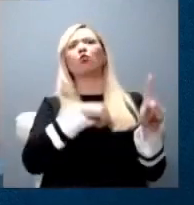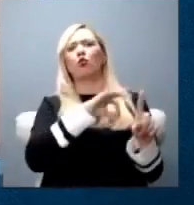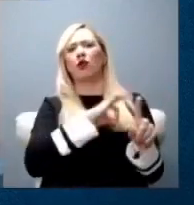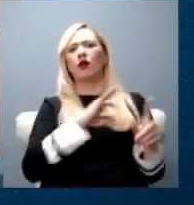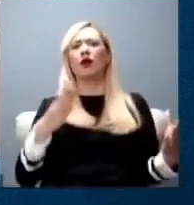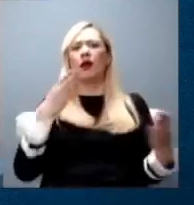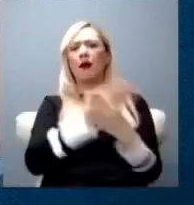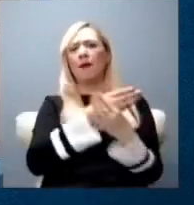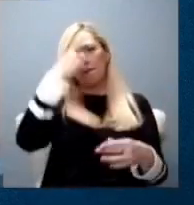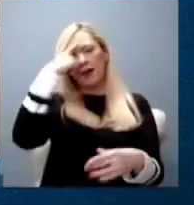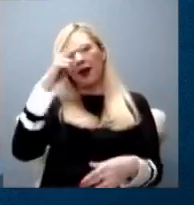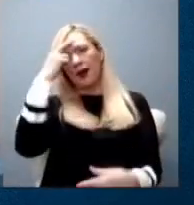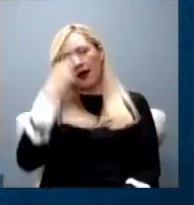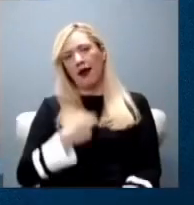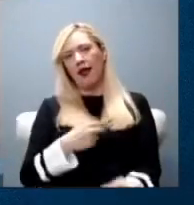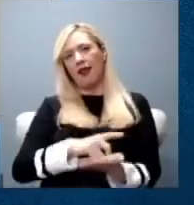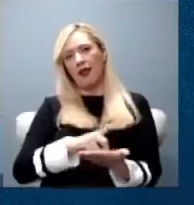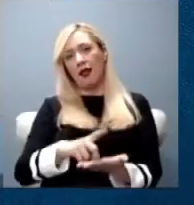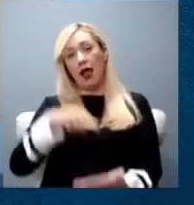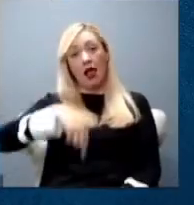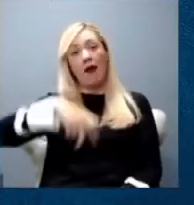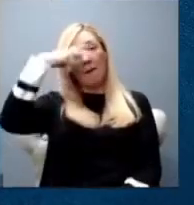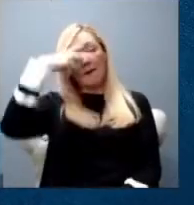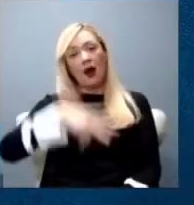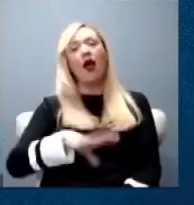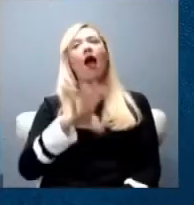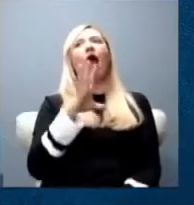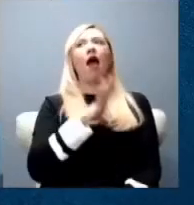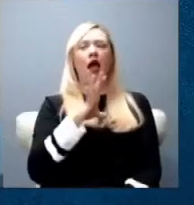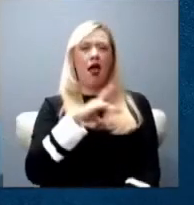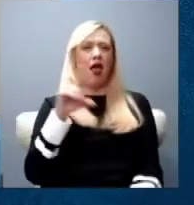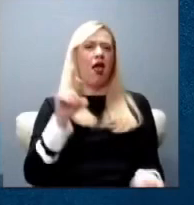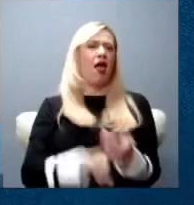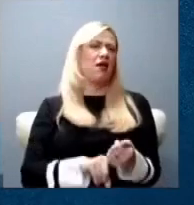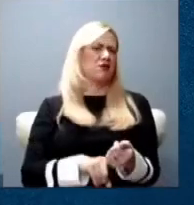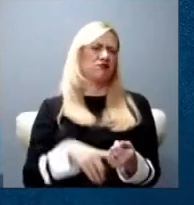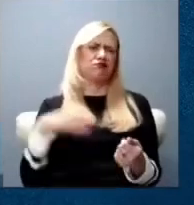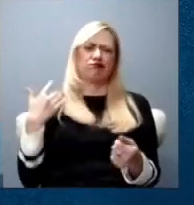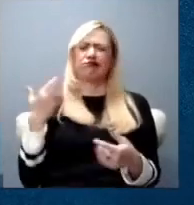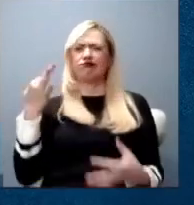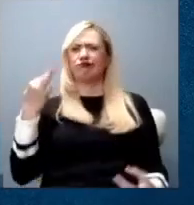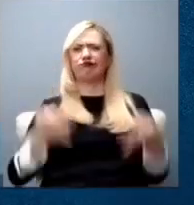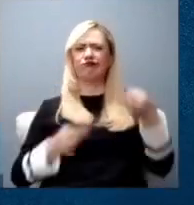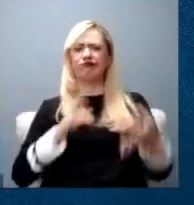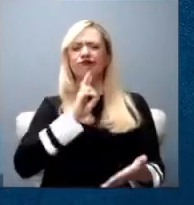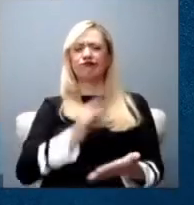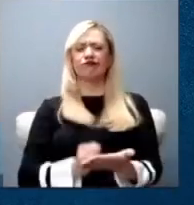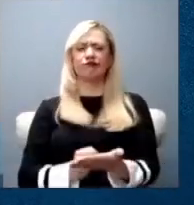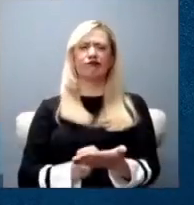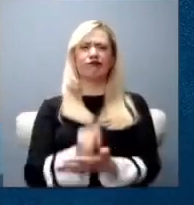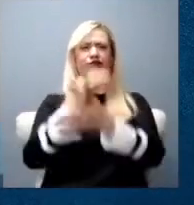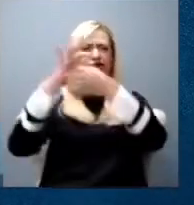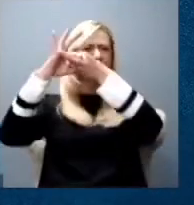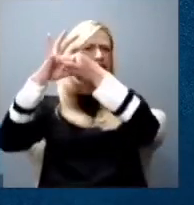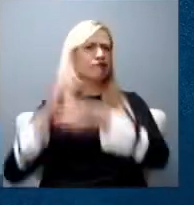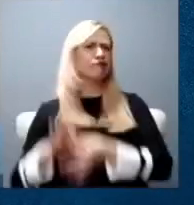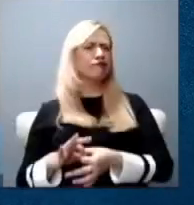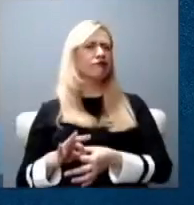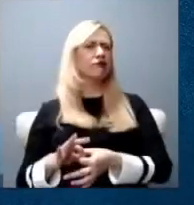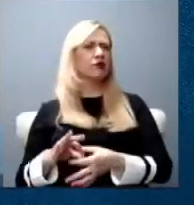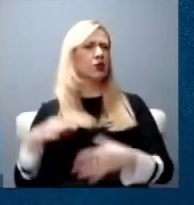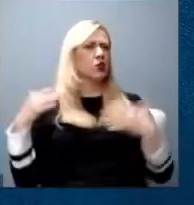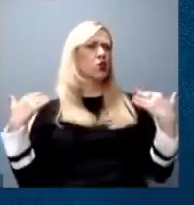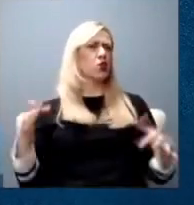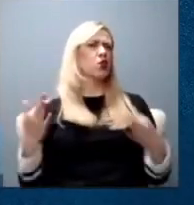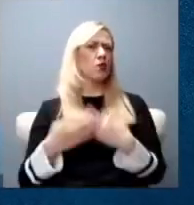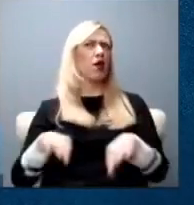sean respetados. En el caso de México, bueno, ha habido una amplia jurisprudencia, decisiones súper importantes. Por ejemplo, estoy pensando en